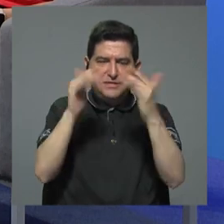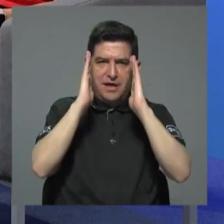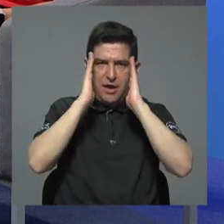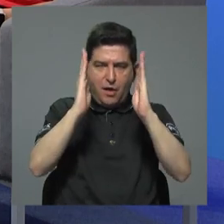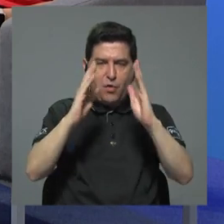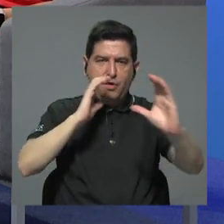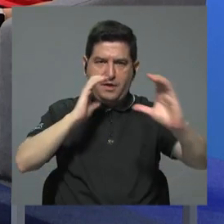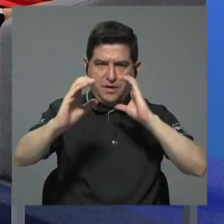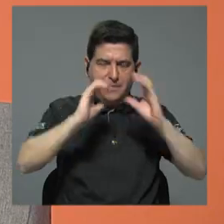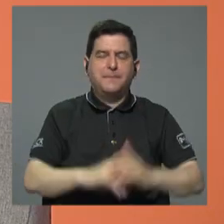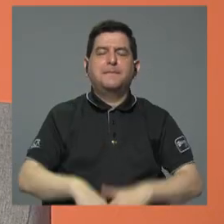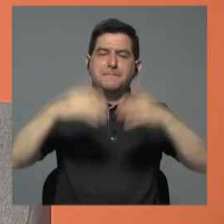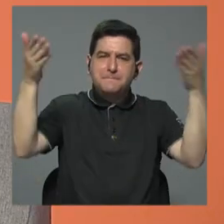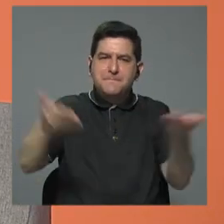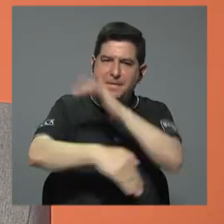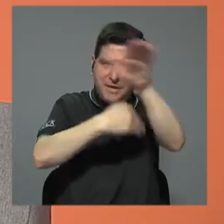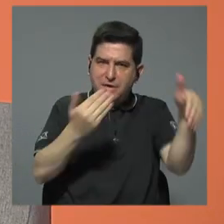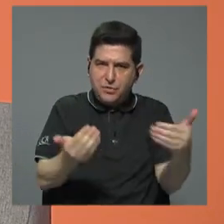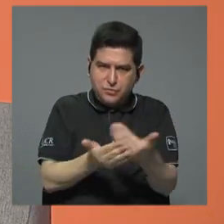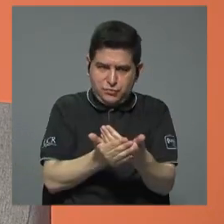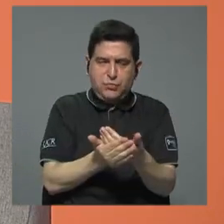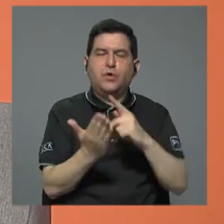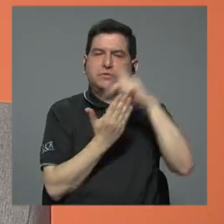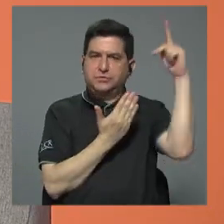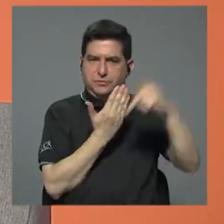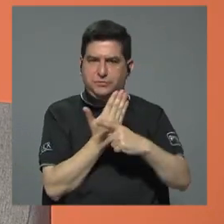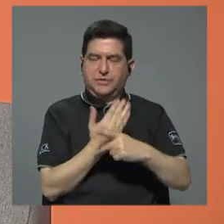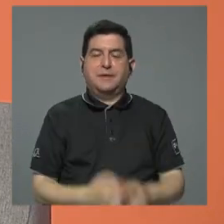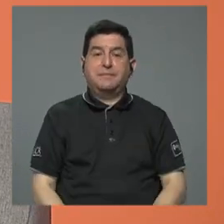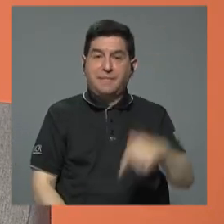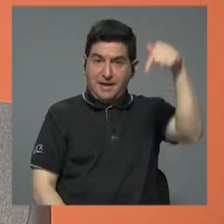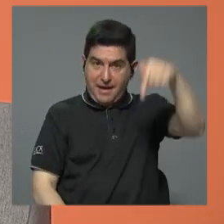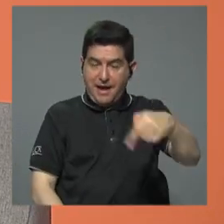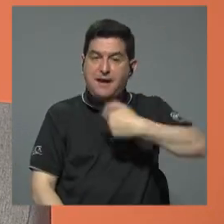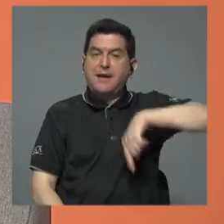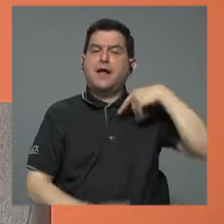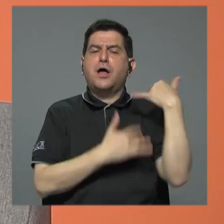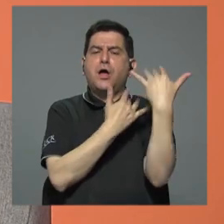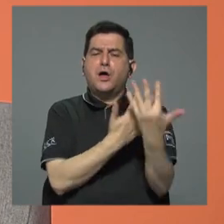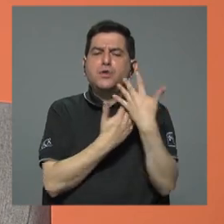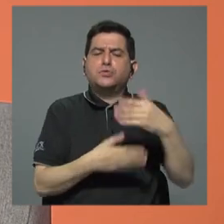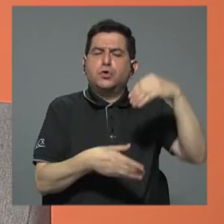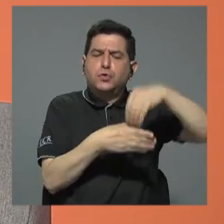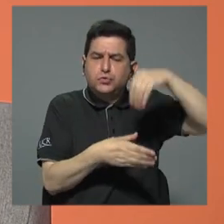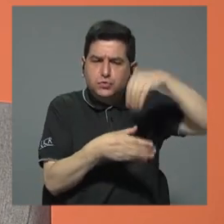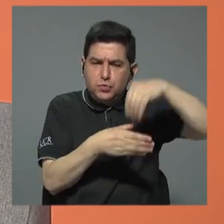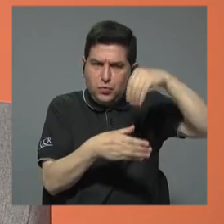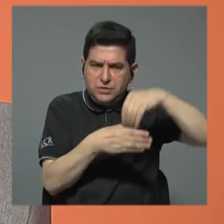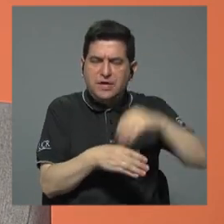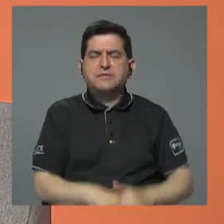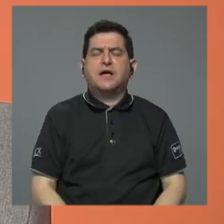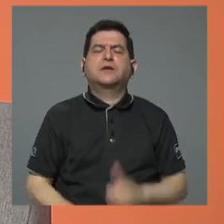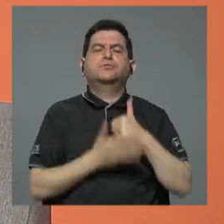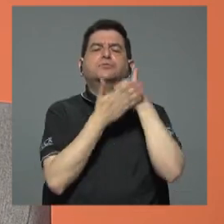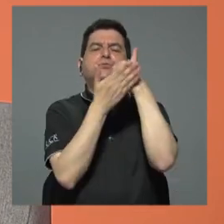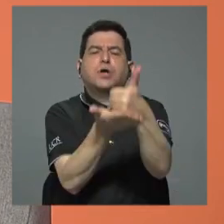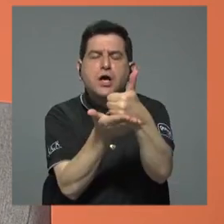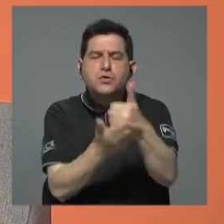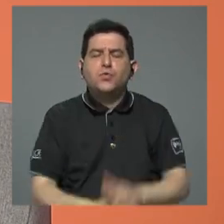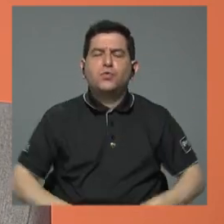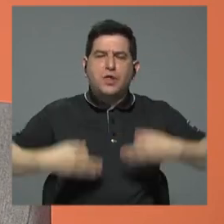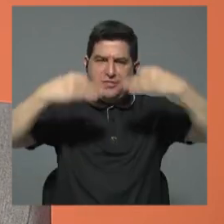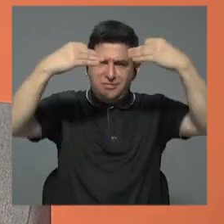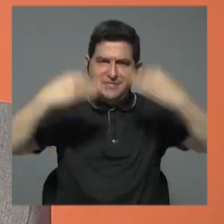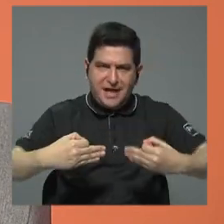esta transmisión. Bienvenidas y bienvenidos a este espacio, desde el cual, por supuesto, esperamos hacer un aporte que les sea de utilidad para la toma